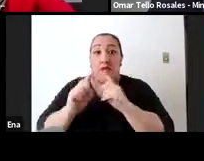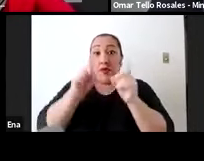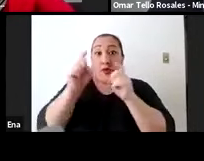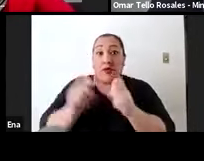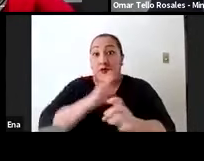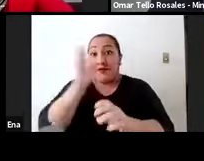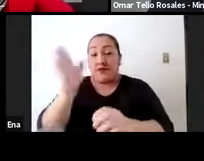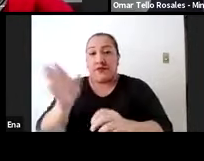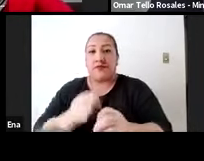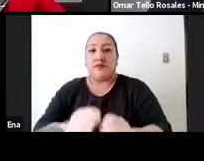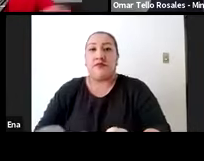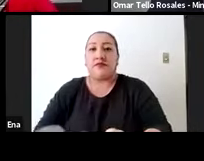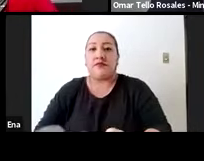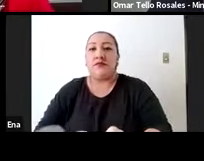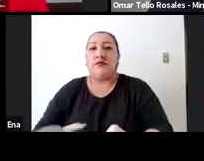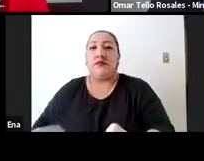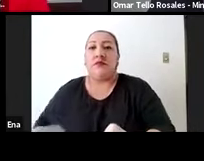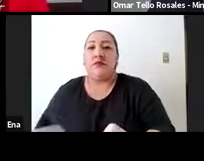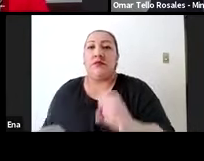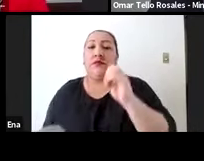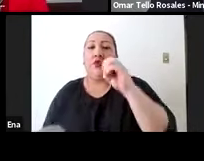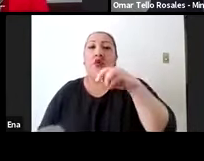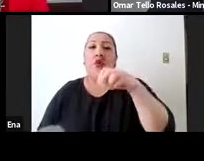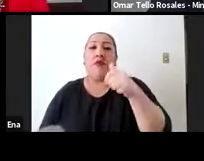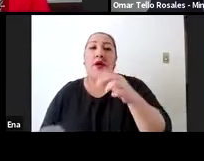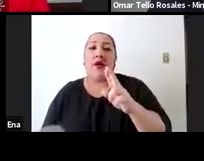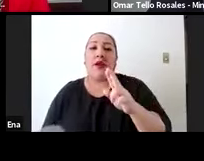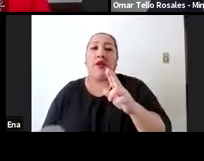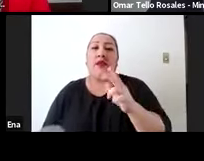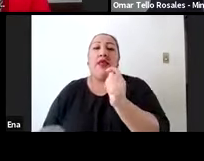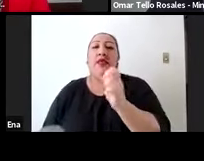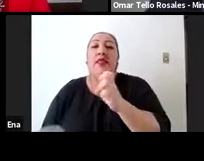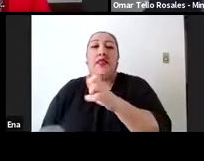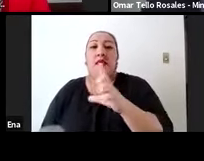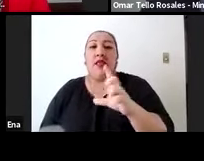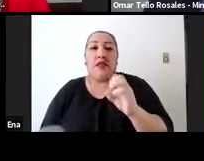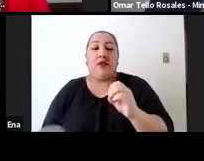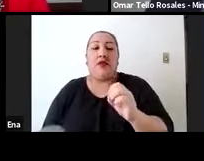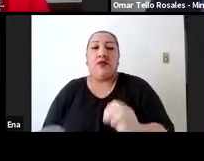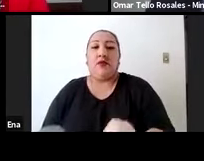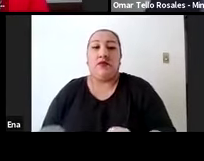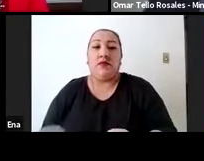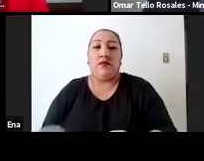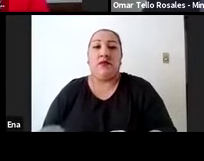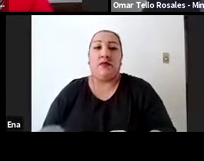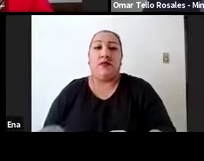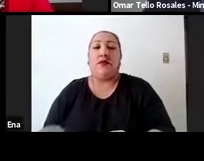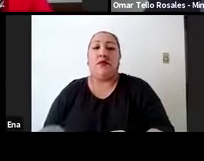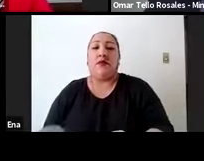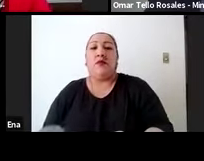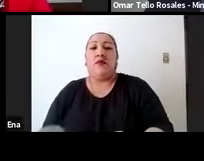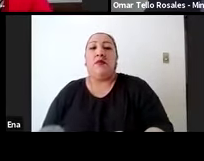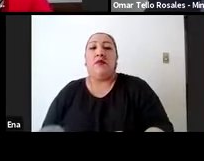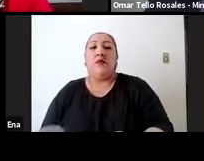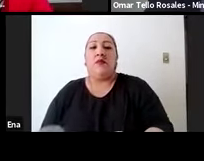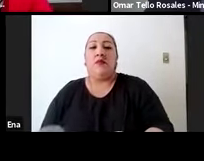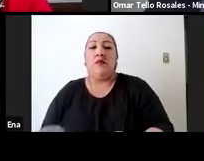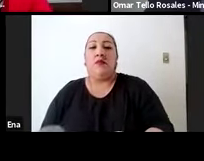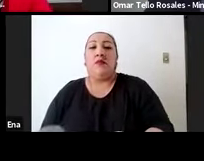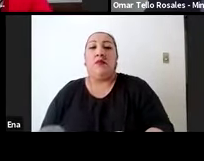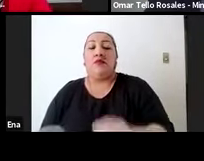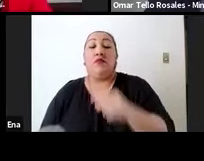preguntas al señor Omar Tello del Ministerio Público. Hay una seguidora que está conectada